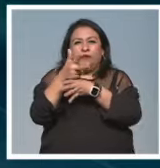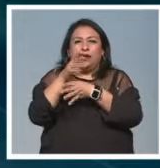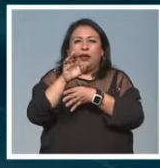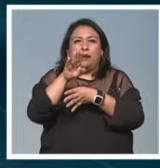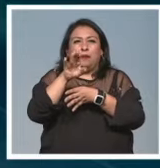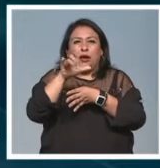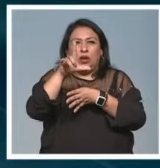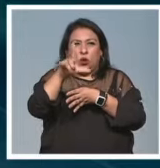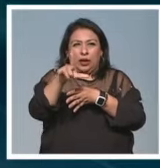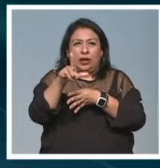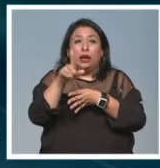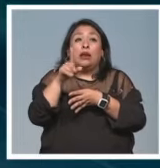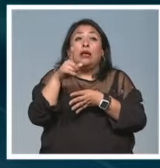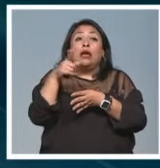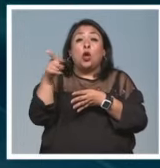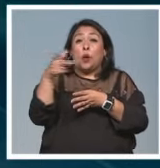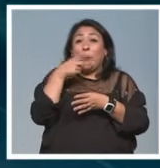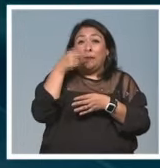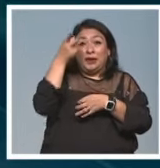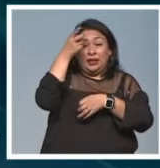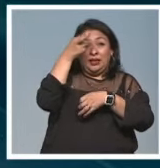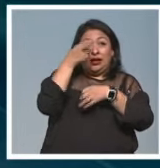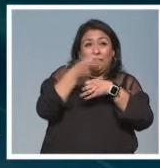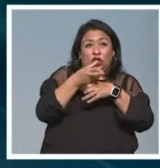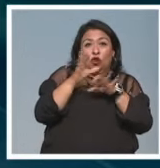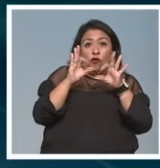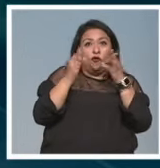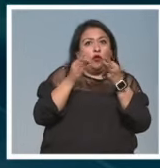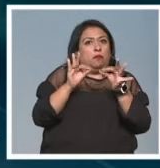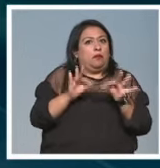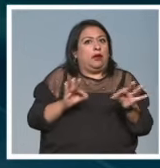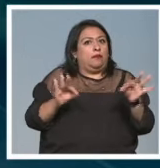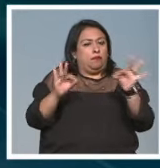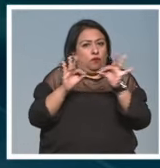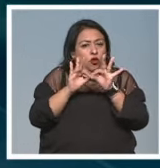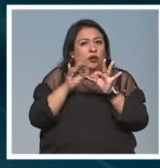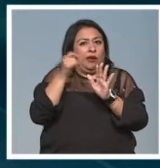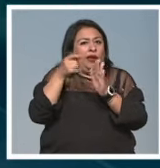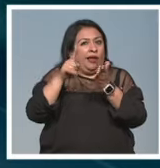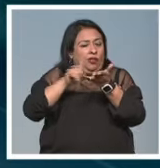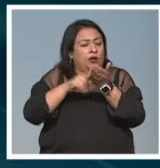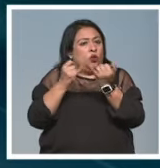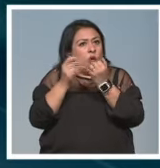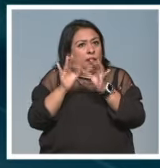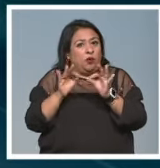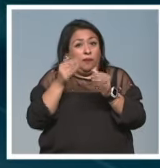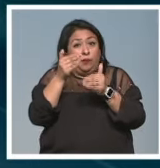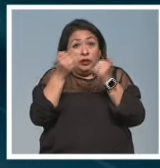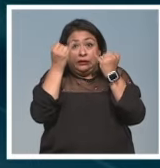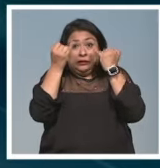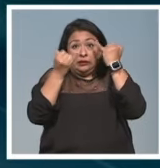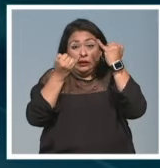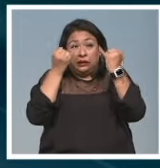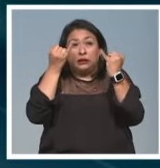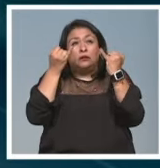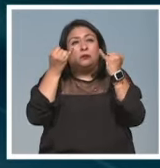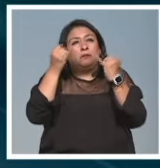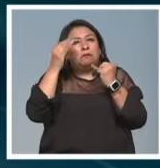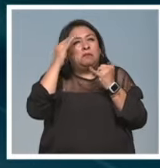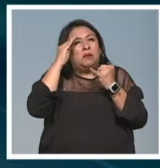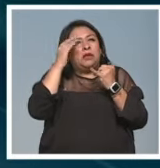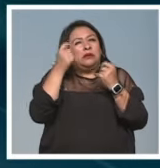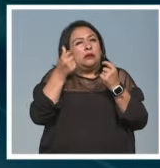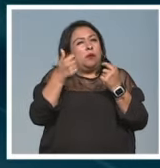Emmanuel Lubezki. Para el director, la forma importa tanto como el fondo, pero en sus procesos creativos piensa poco en